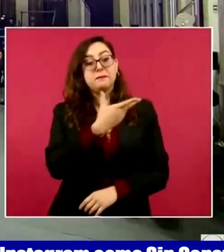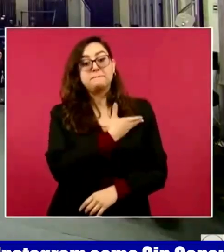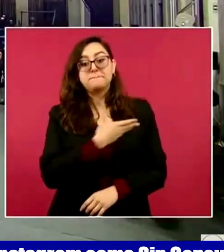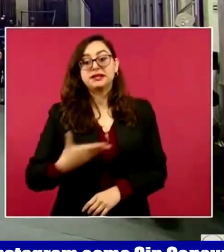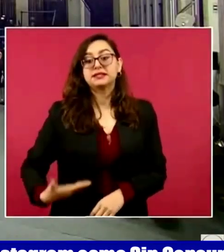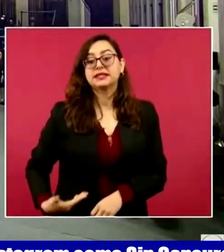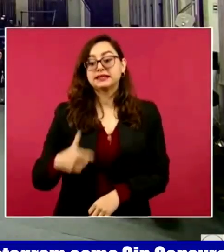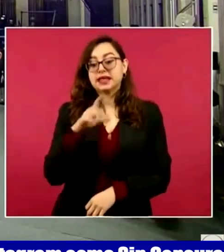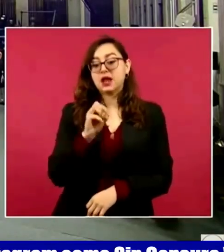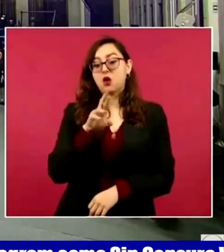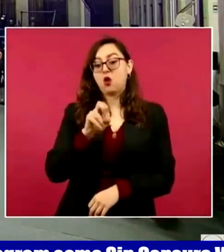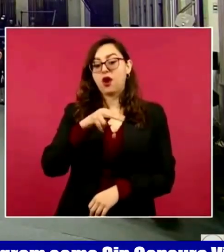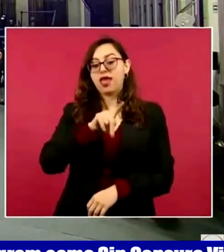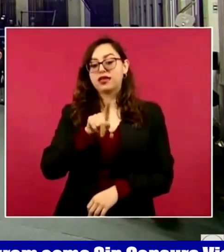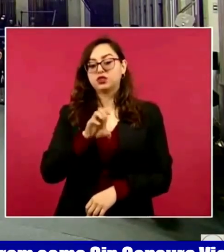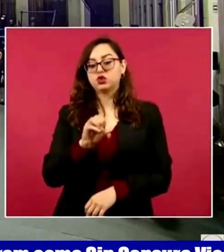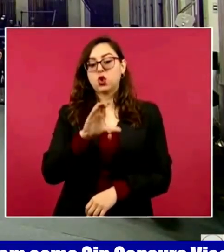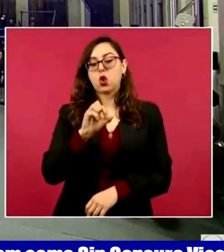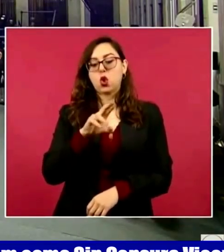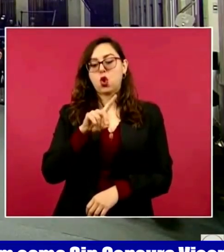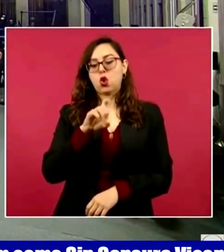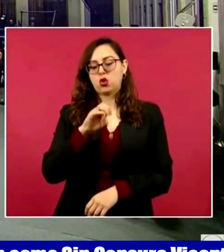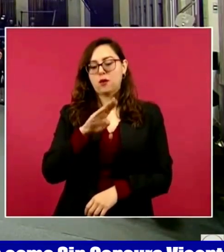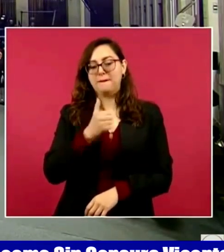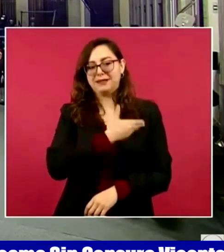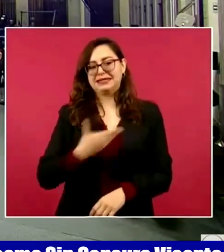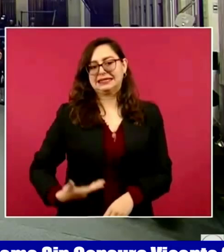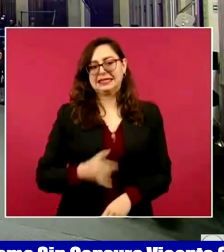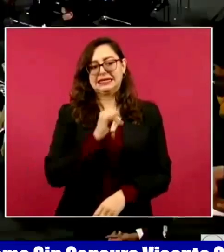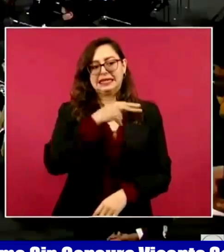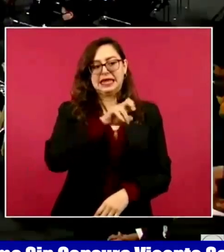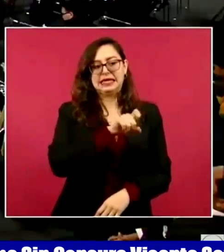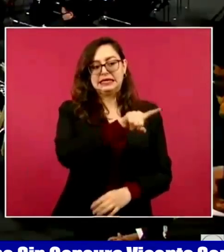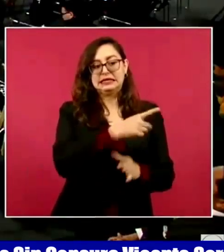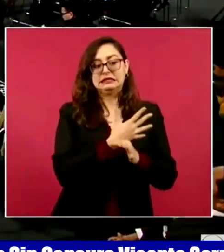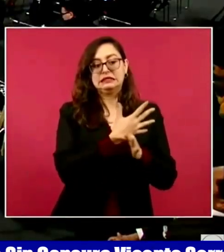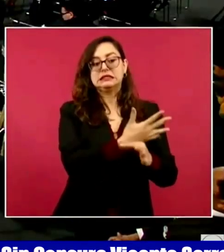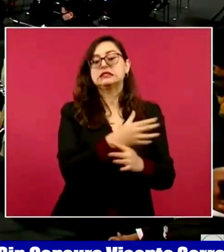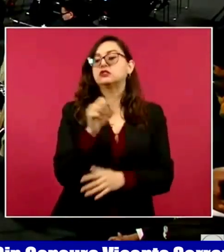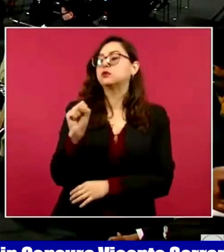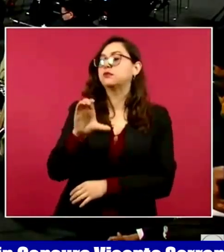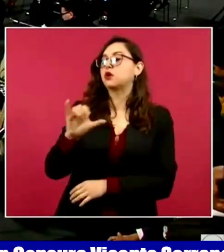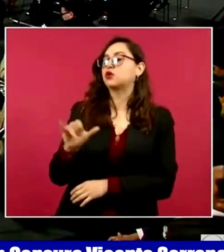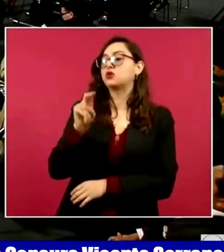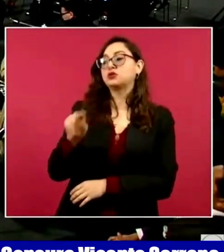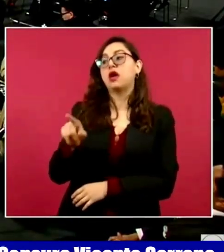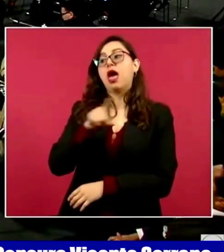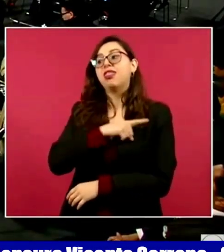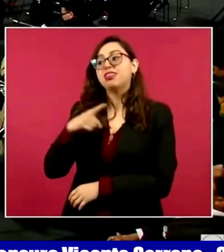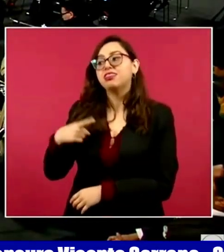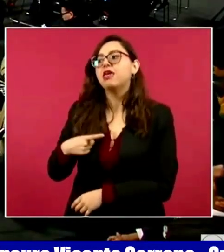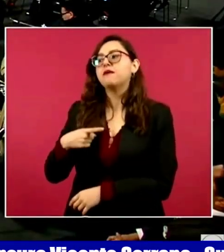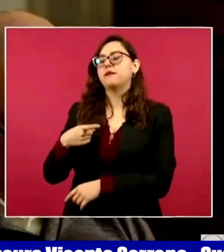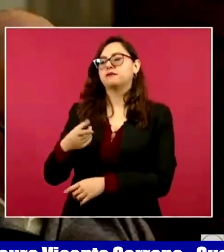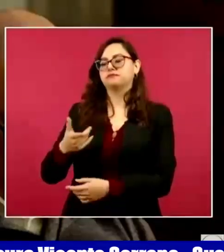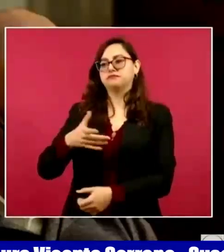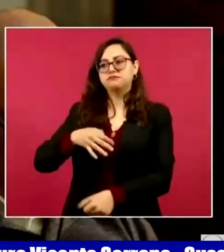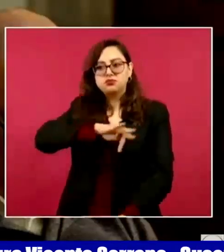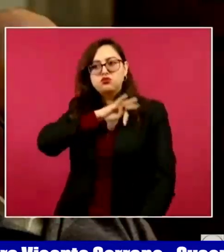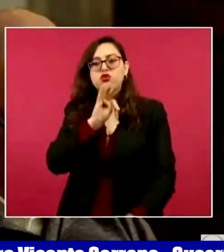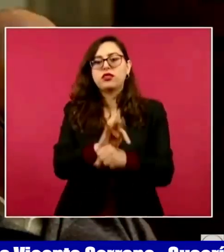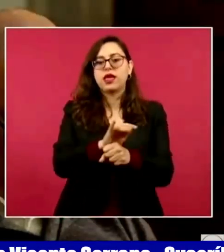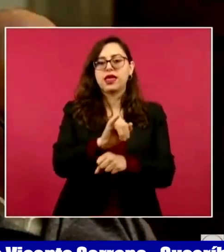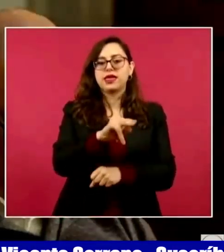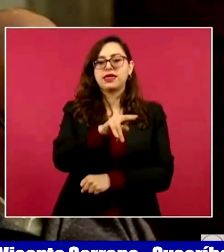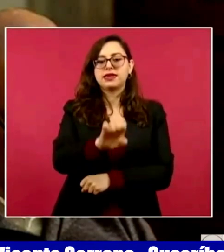Corte tiene la responsabilidad de salvar la democracia. Preguntarle ante todo esto, por un lado,